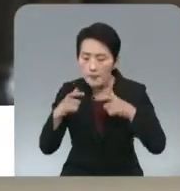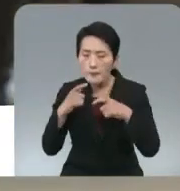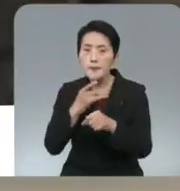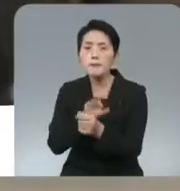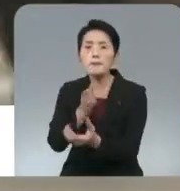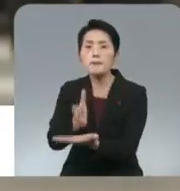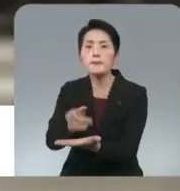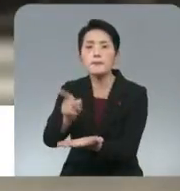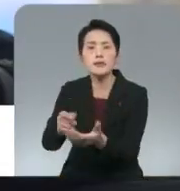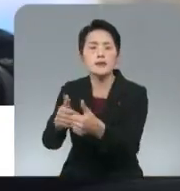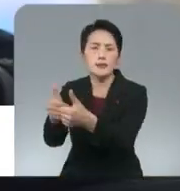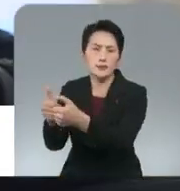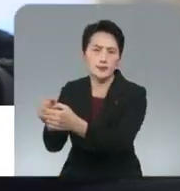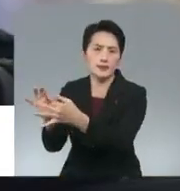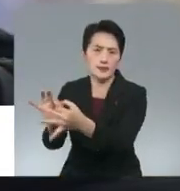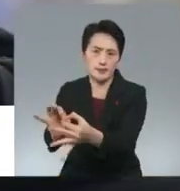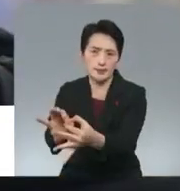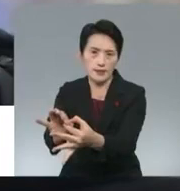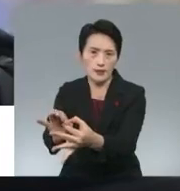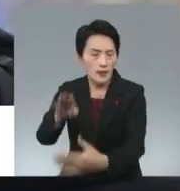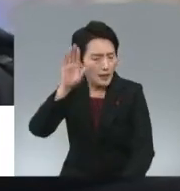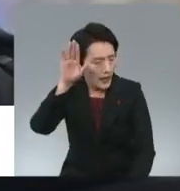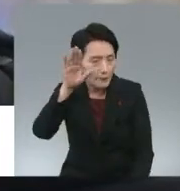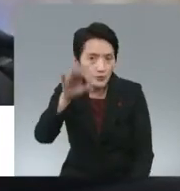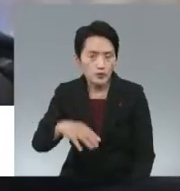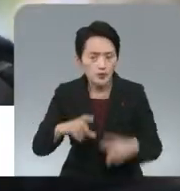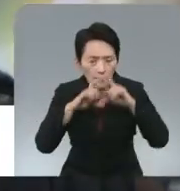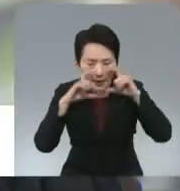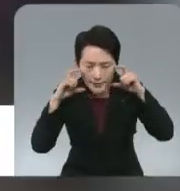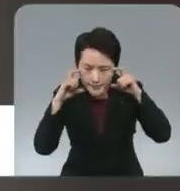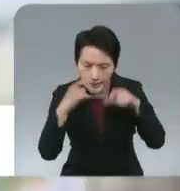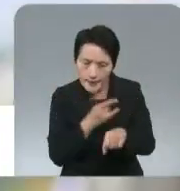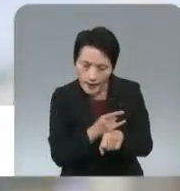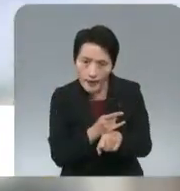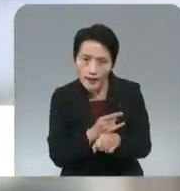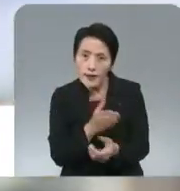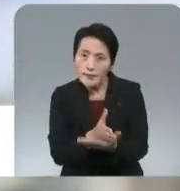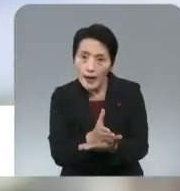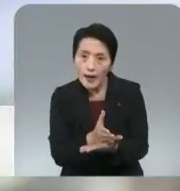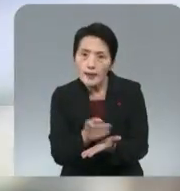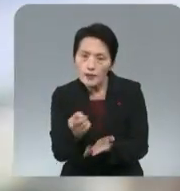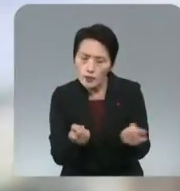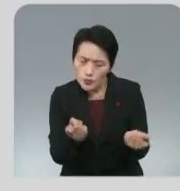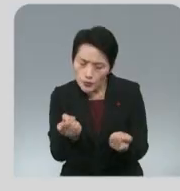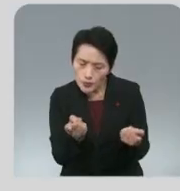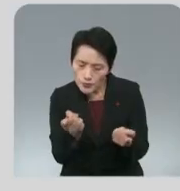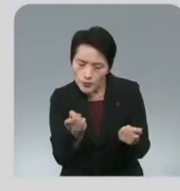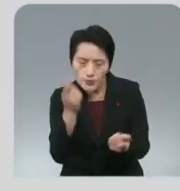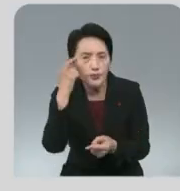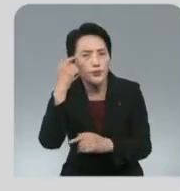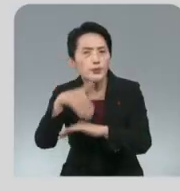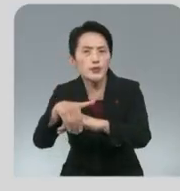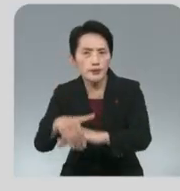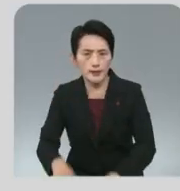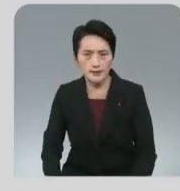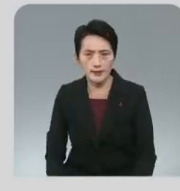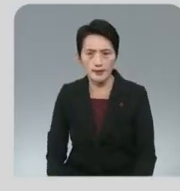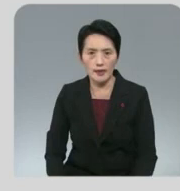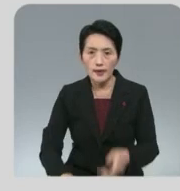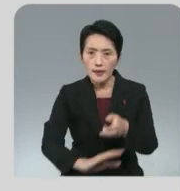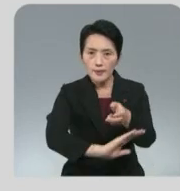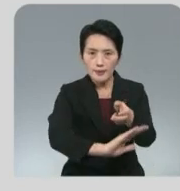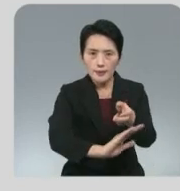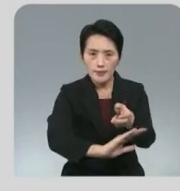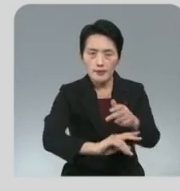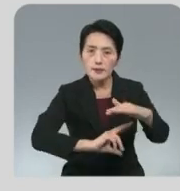el uso como una recomendación excepto en medios de transporte público y en hospitales Por lo pronto se estima que dicha medida llegará en 2023